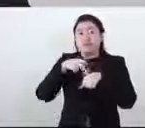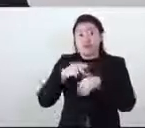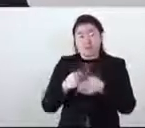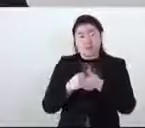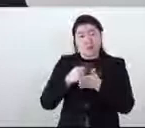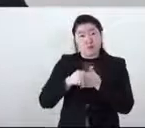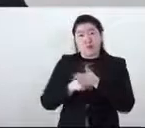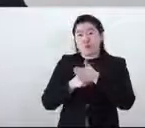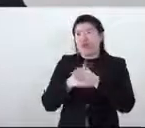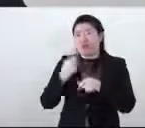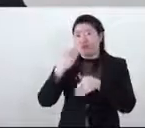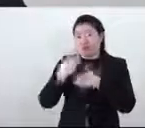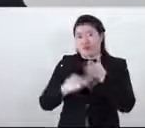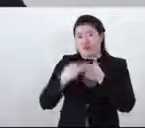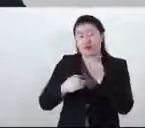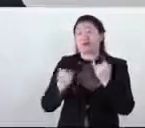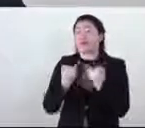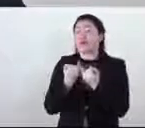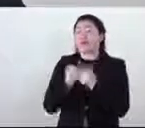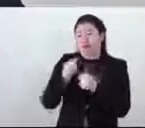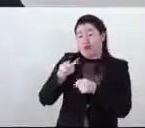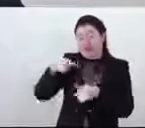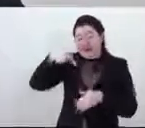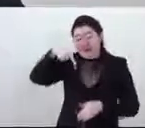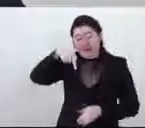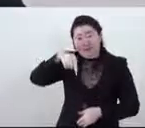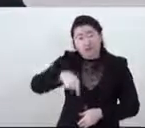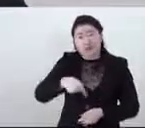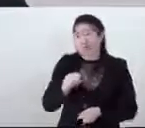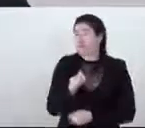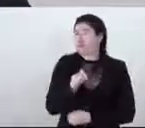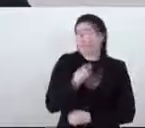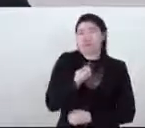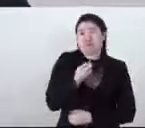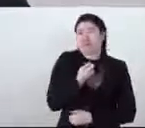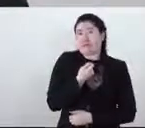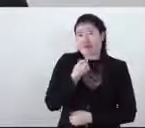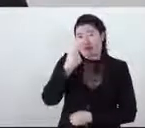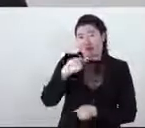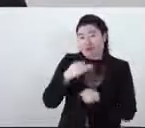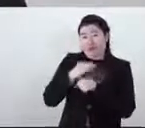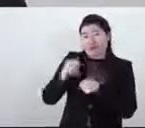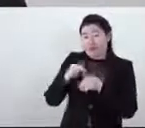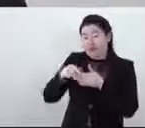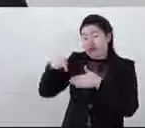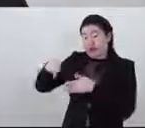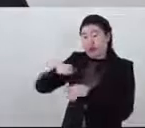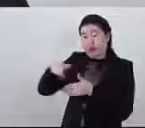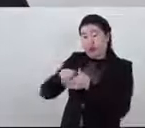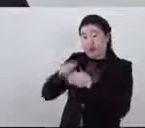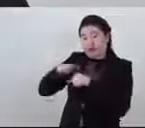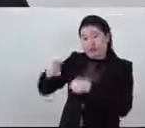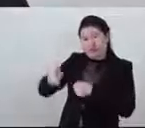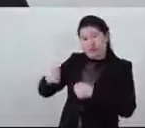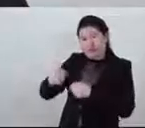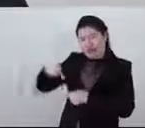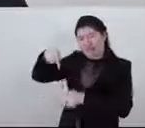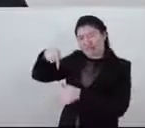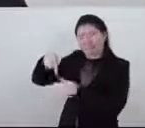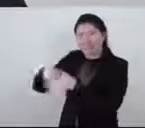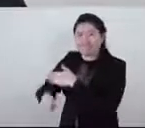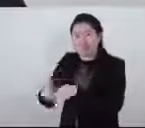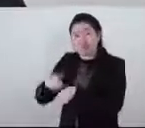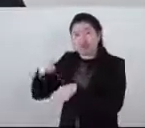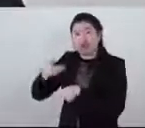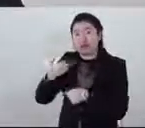Transición de una zona de lecho rocoso relativamente poco profundo a una zona de capa de mayor profundidad en suelo más resistente. No se observaron